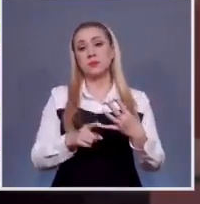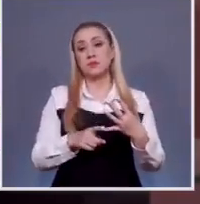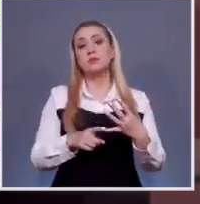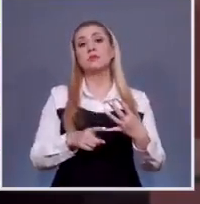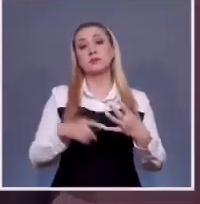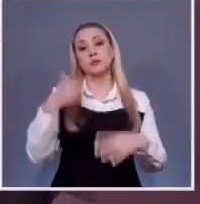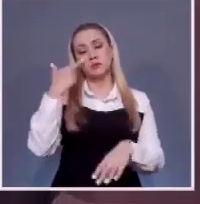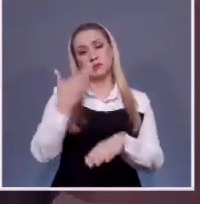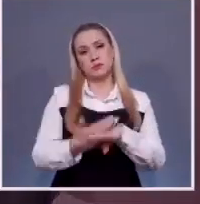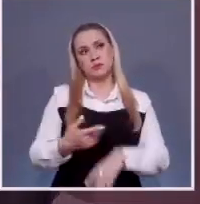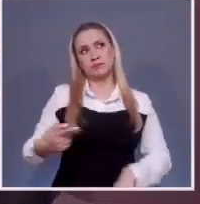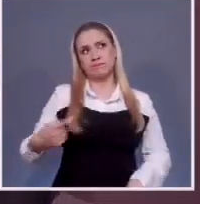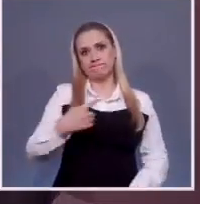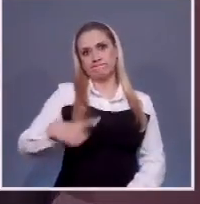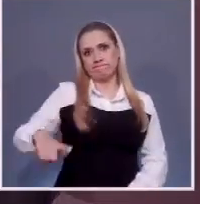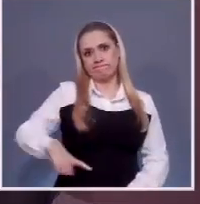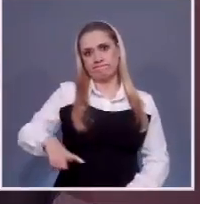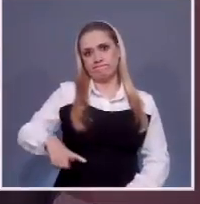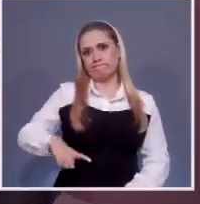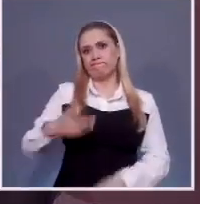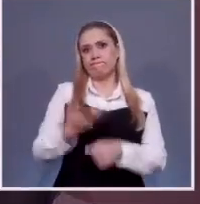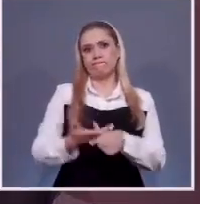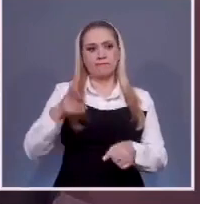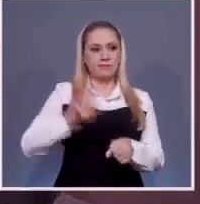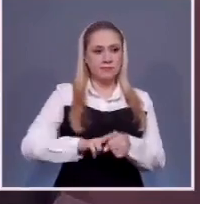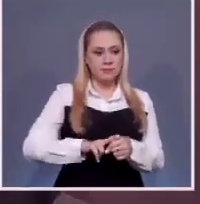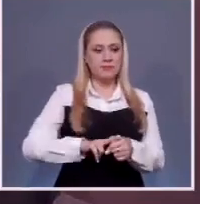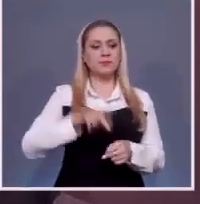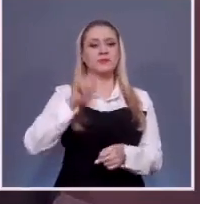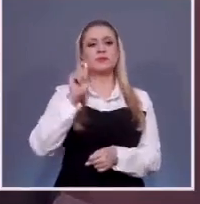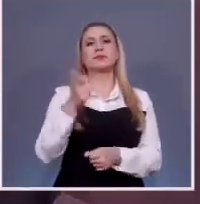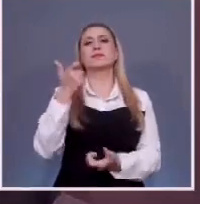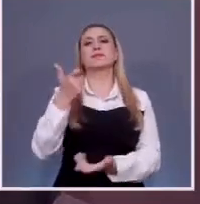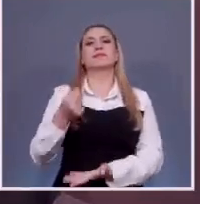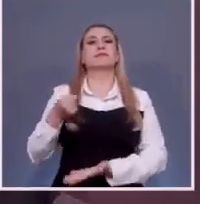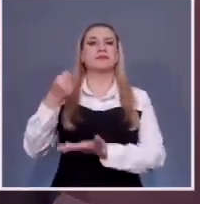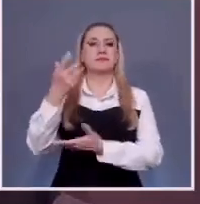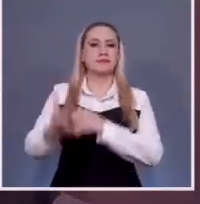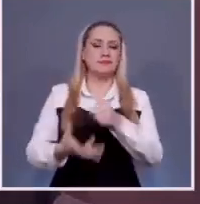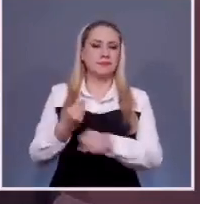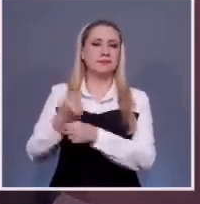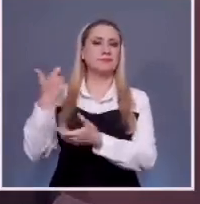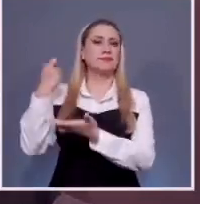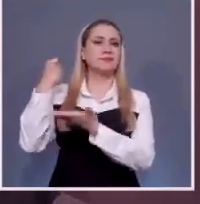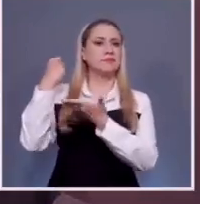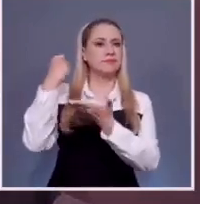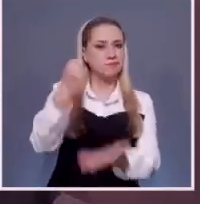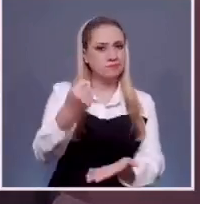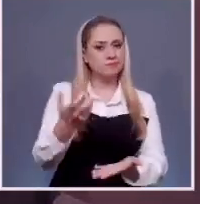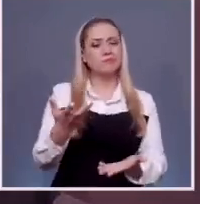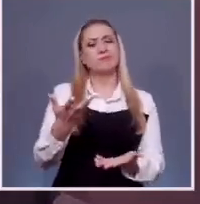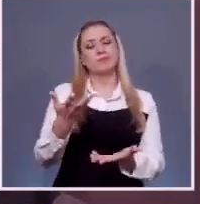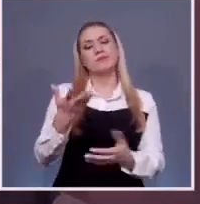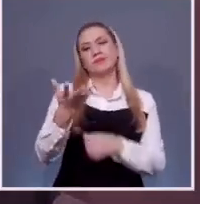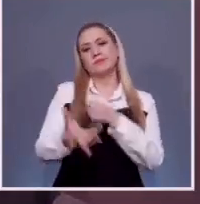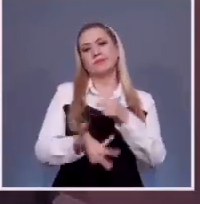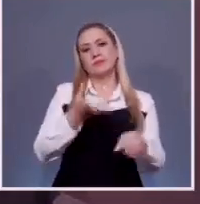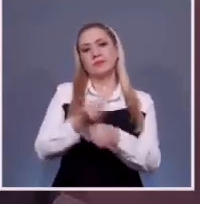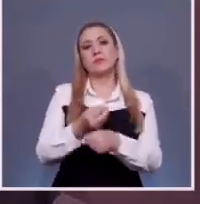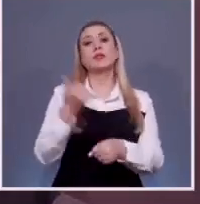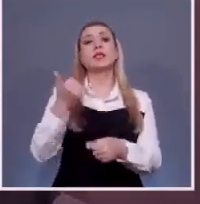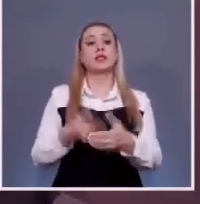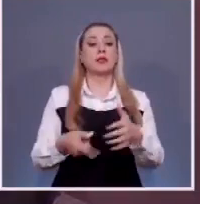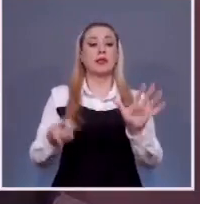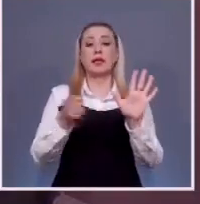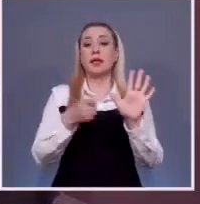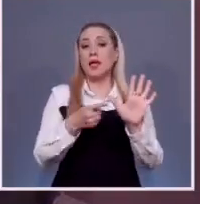llega más como indemnización y busca de toda esta restitución del daño, y amparos para evitar algunos actos que